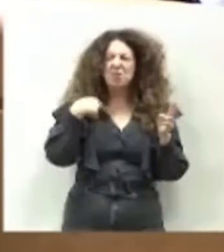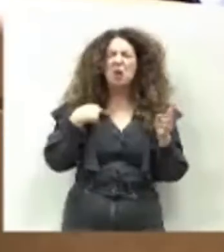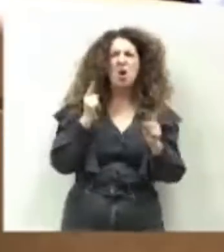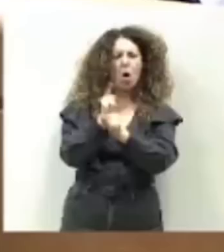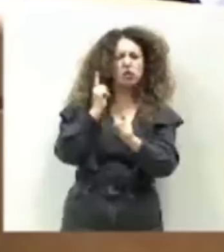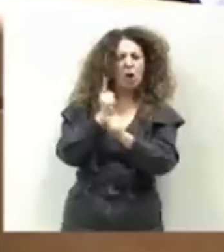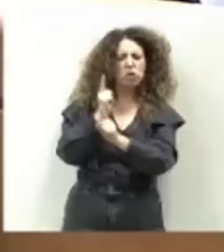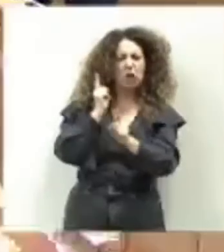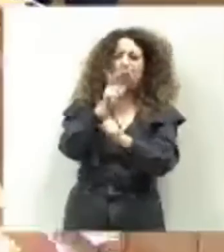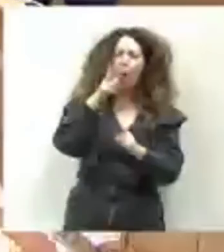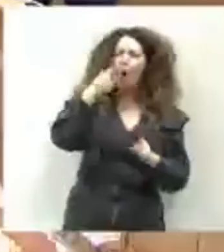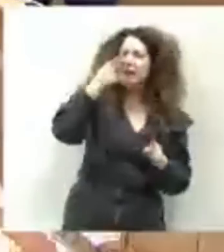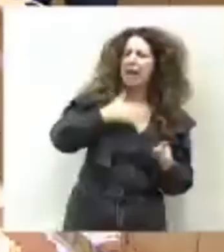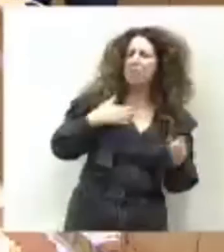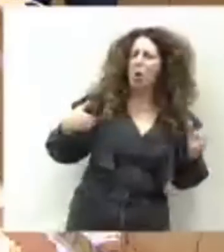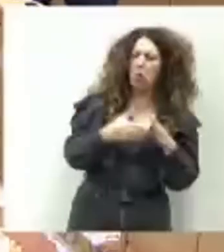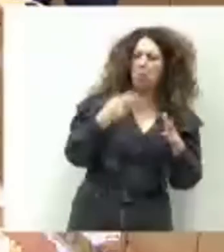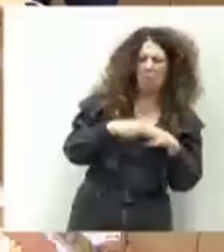gracias.